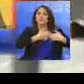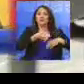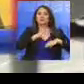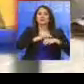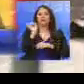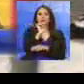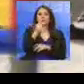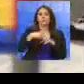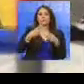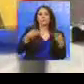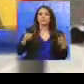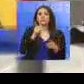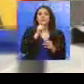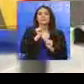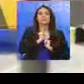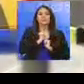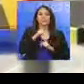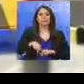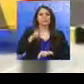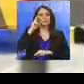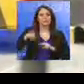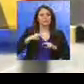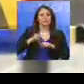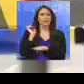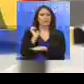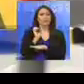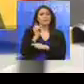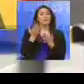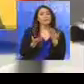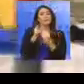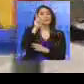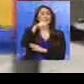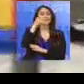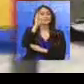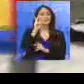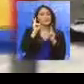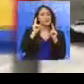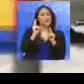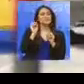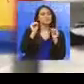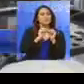componentes y materiales de fabricación nacional y se tiene previsto que para el 2017 incremente a un